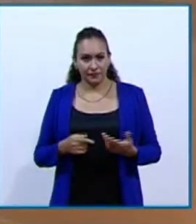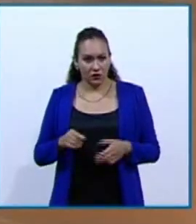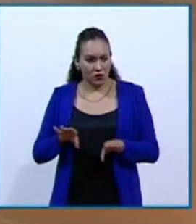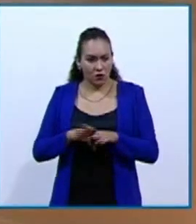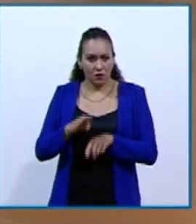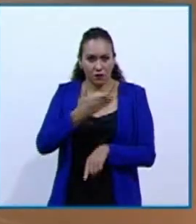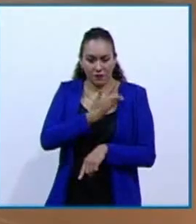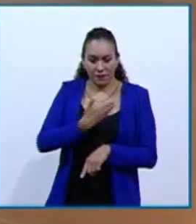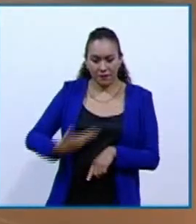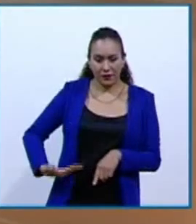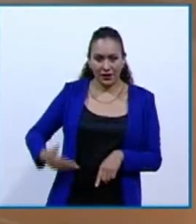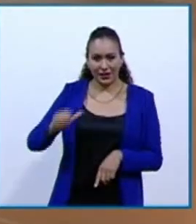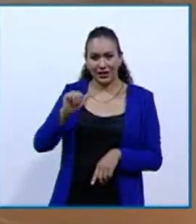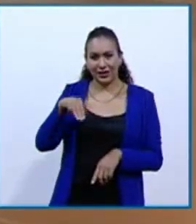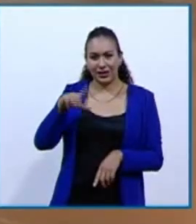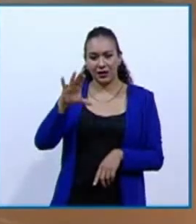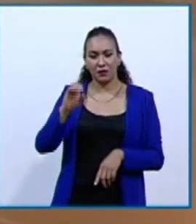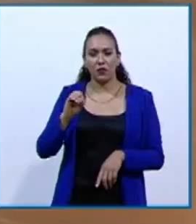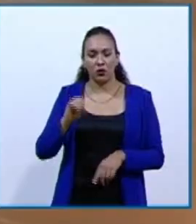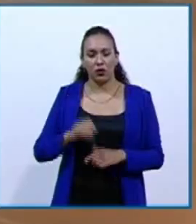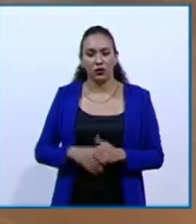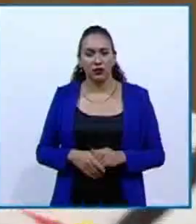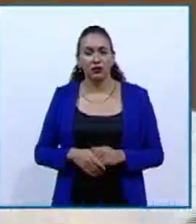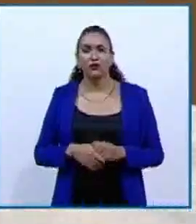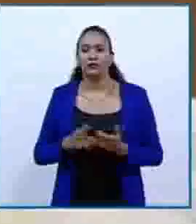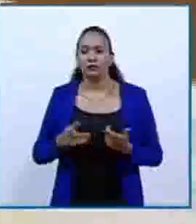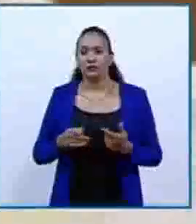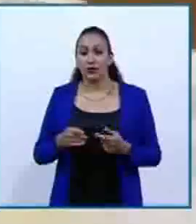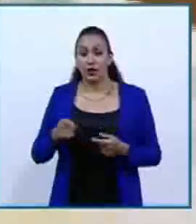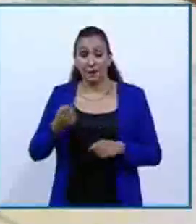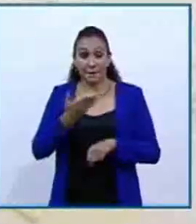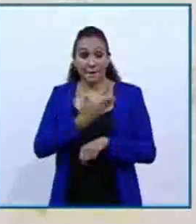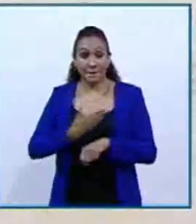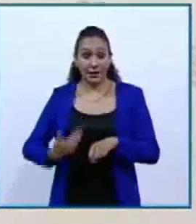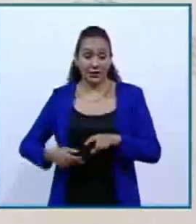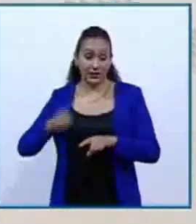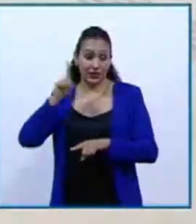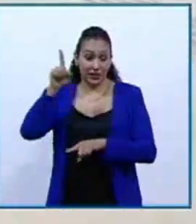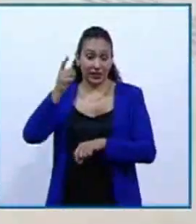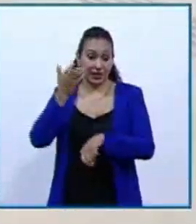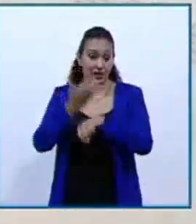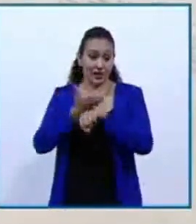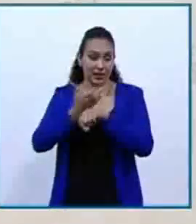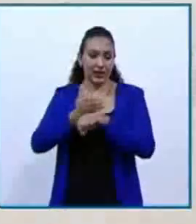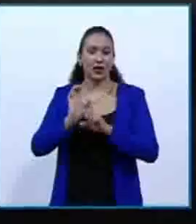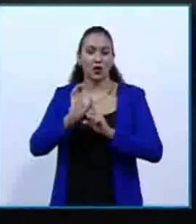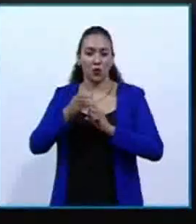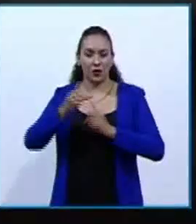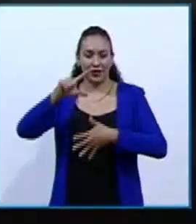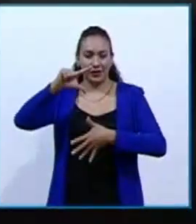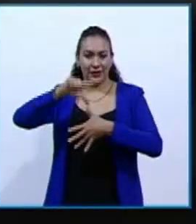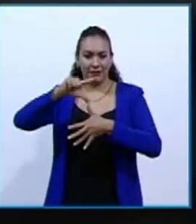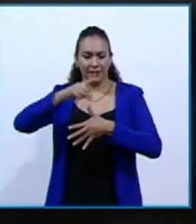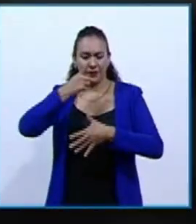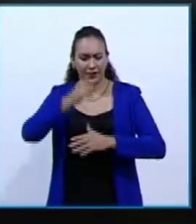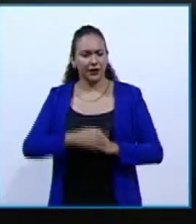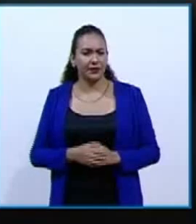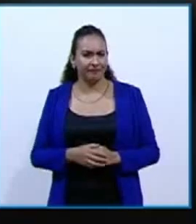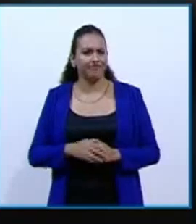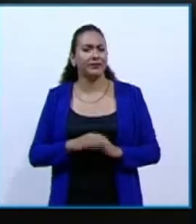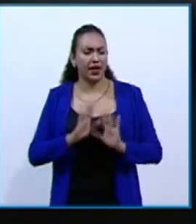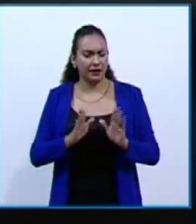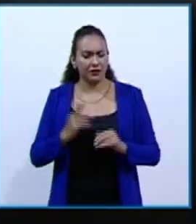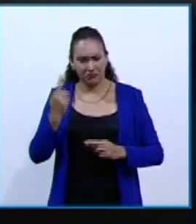López Obrador en el ocaso de su gestión. El presidente del Subcomité para América Latina aseguró que esta reforma, que contempla la